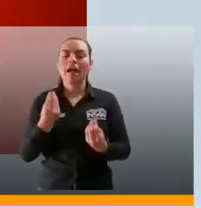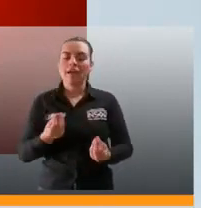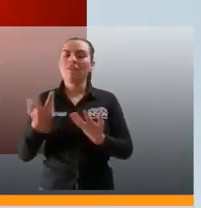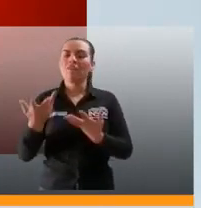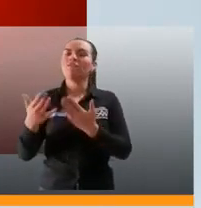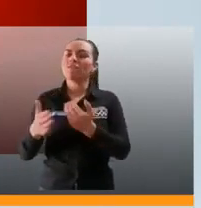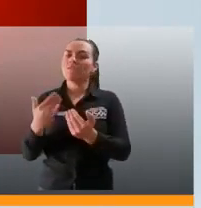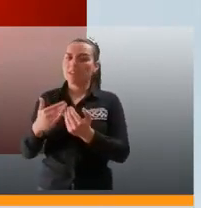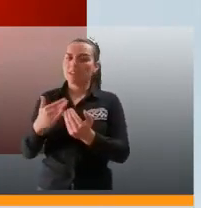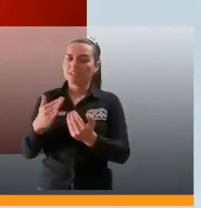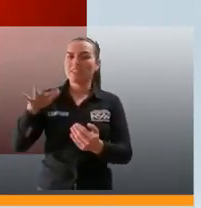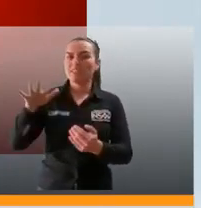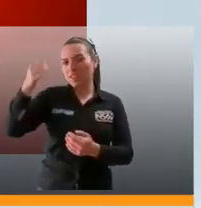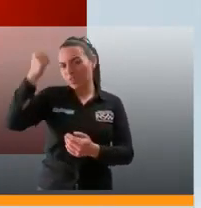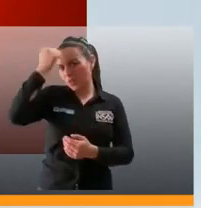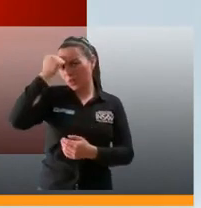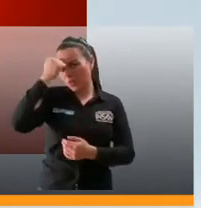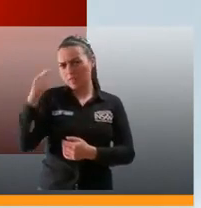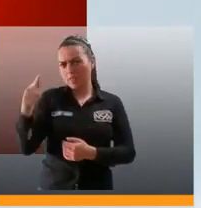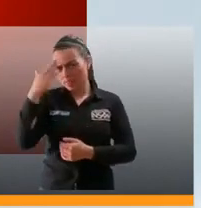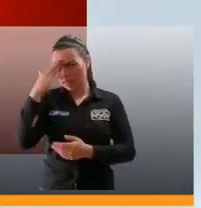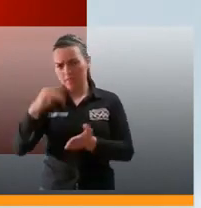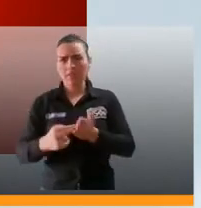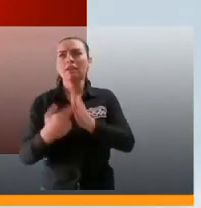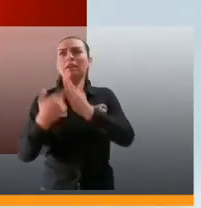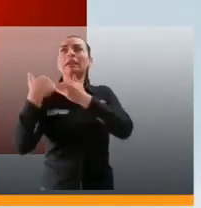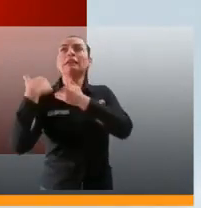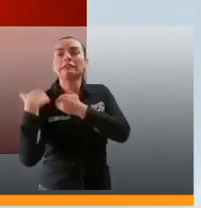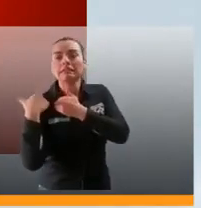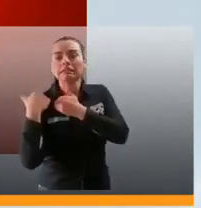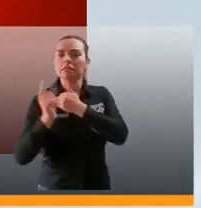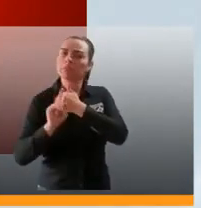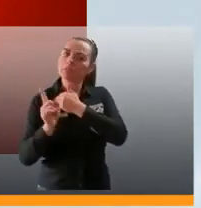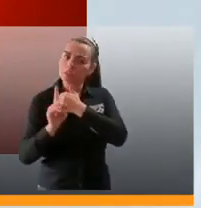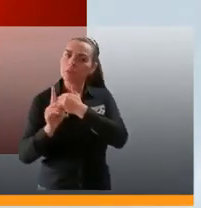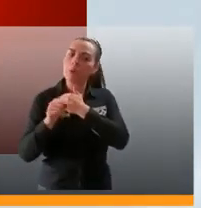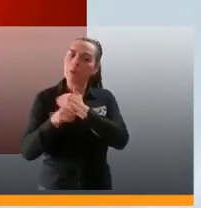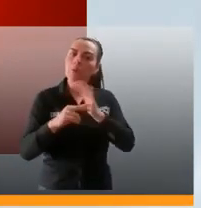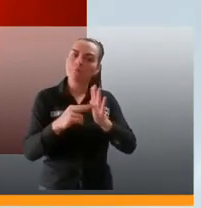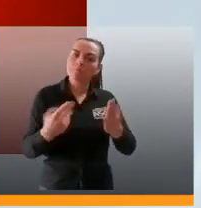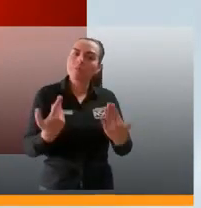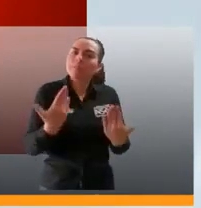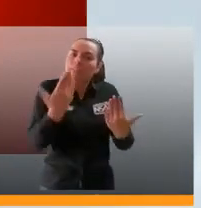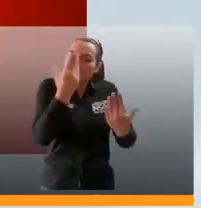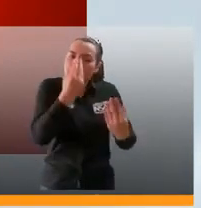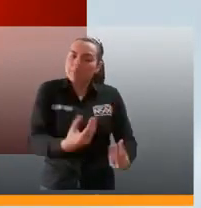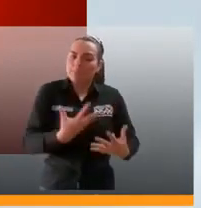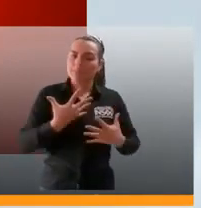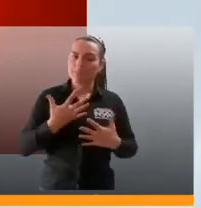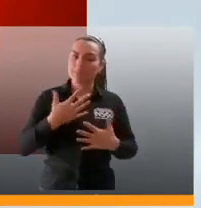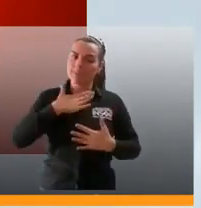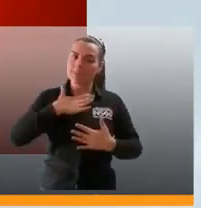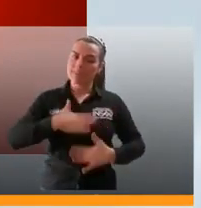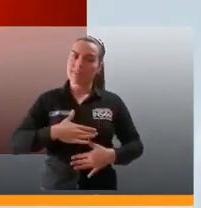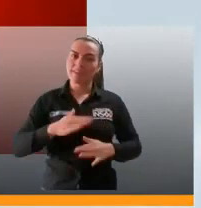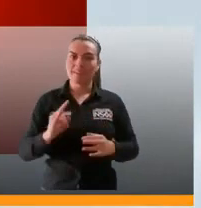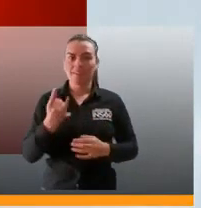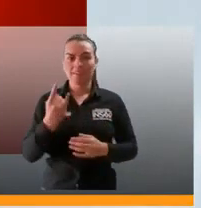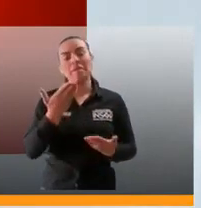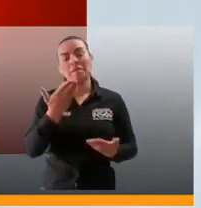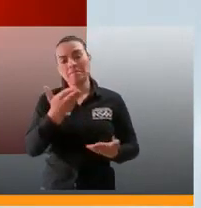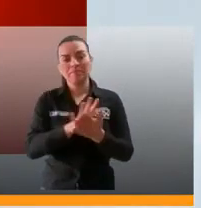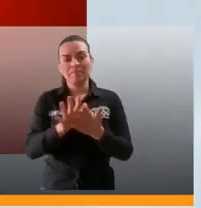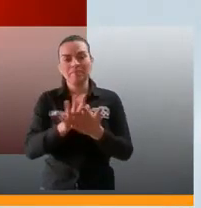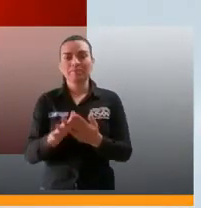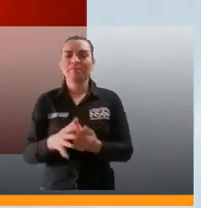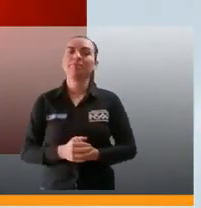la tecnología no se vuelva una carga, sino también que le facilite estos medios. Entonces, Ángela, colabóranos con esa respuesta. Bueno,